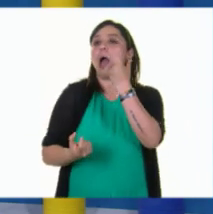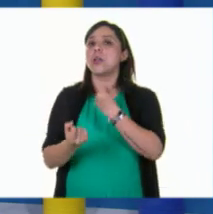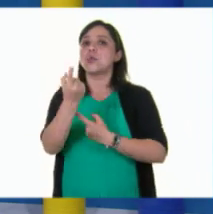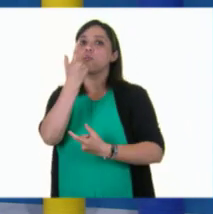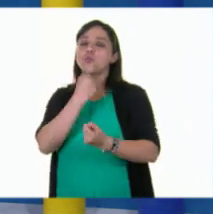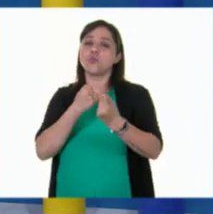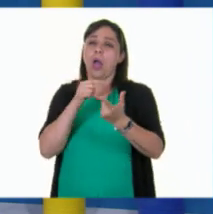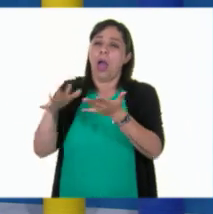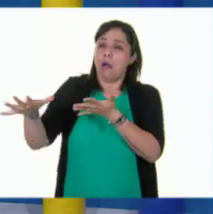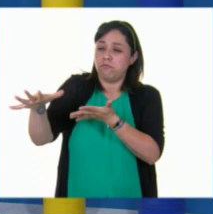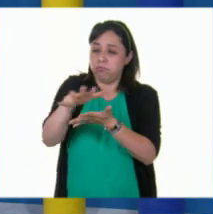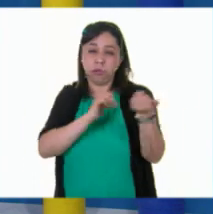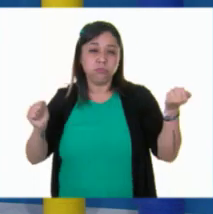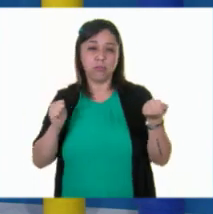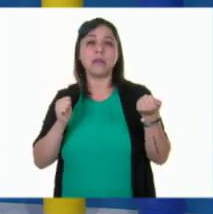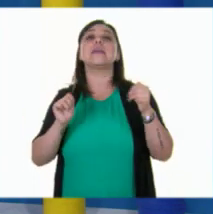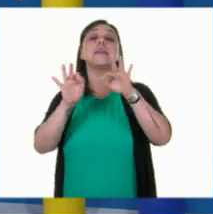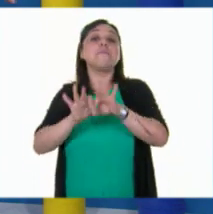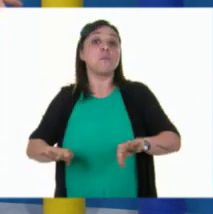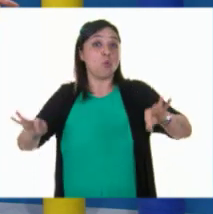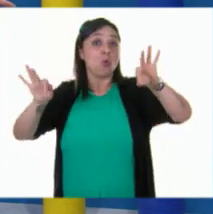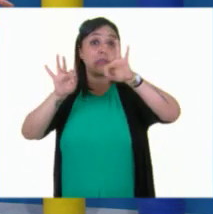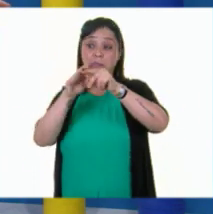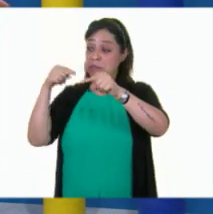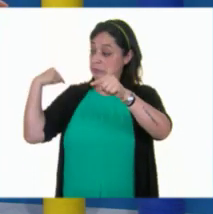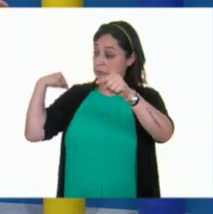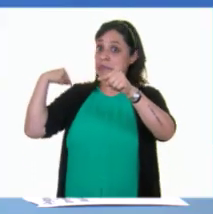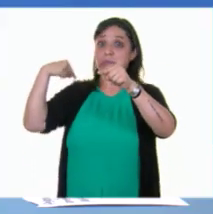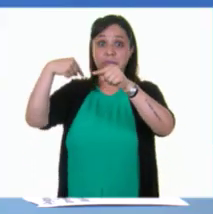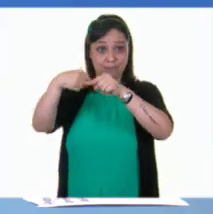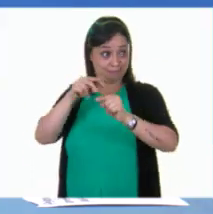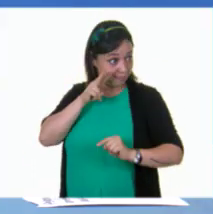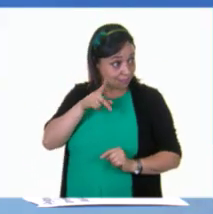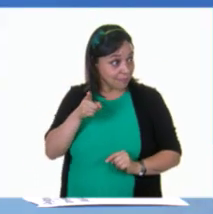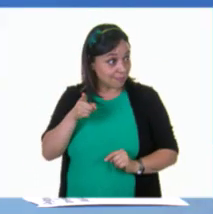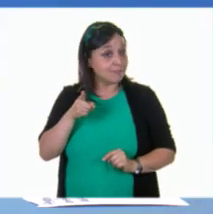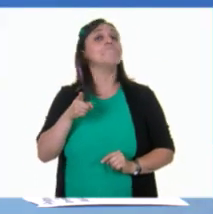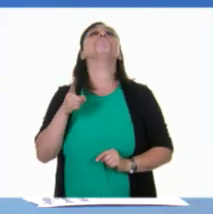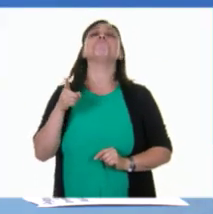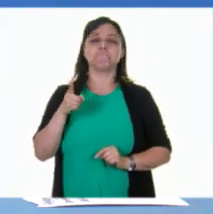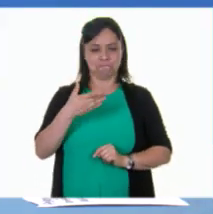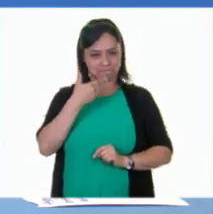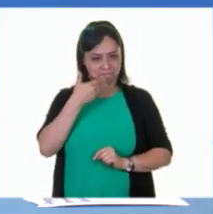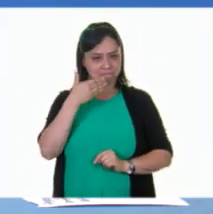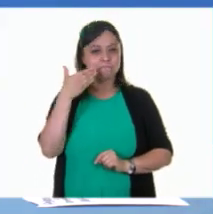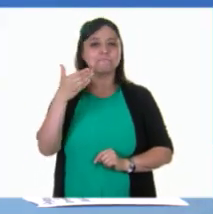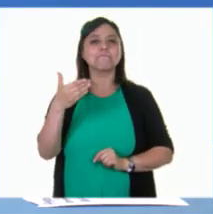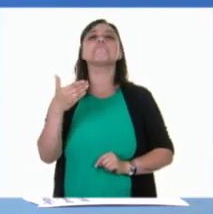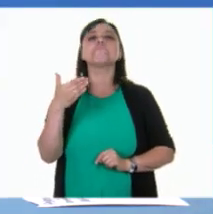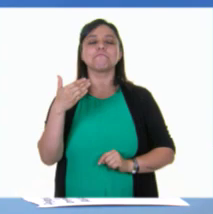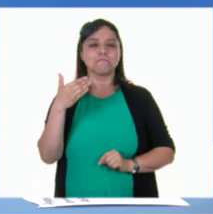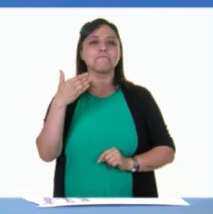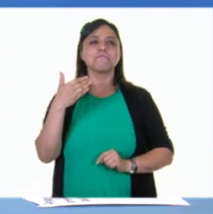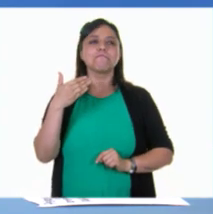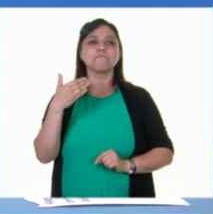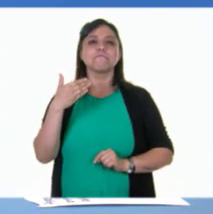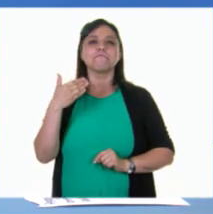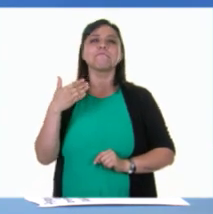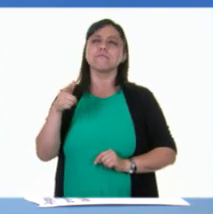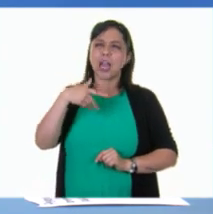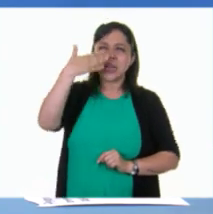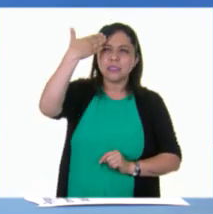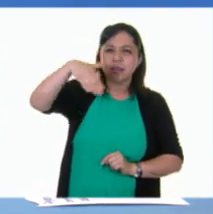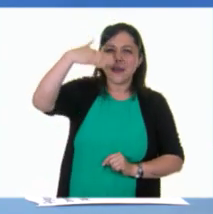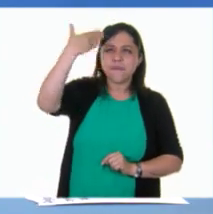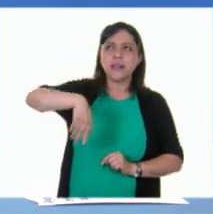más importantes que se han registrado en los últimos años. ¿Qué les parece? Sí, muy bien, maestra. Pero, ¿sabe una cosa?